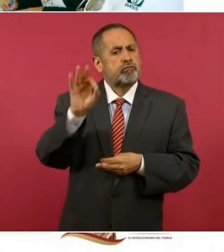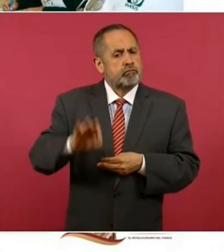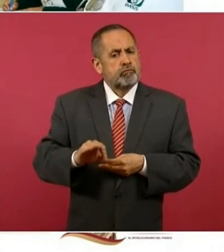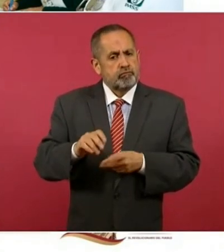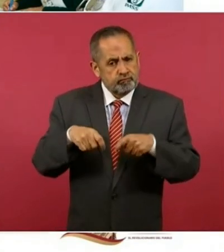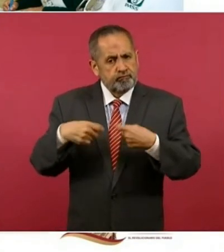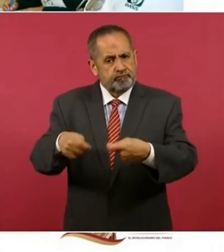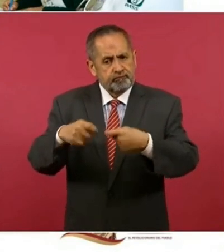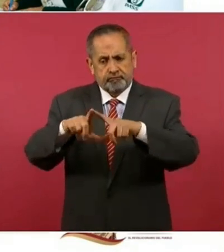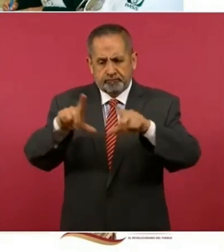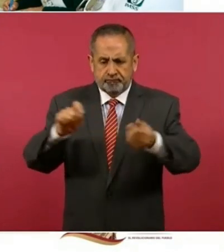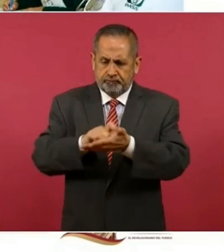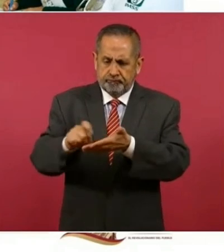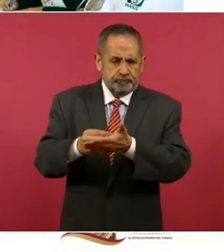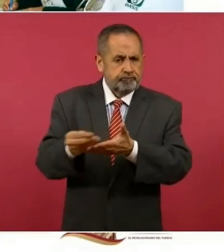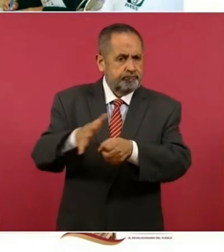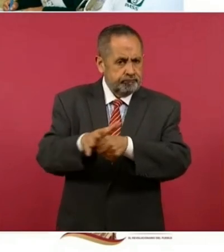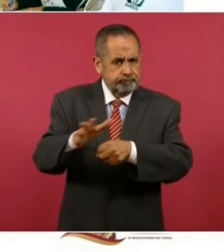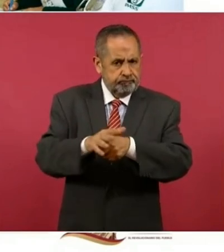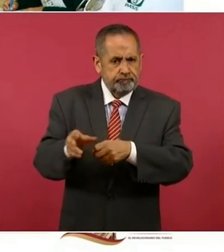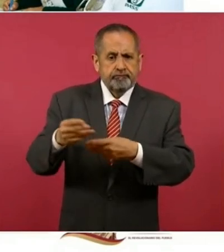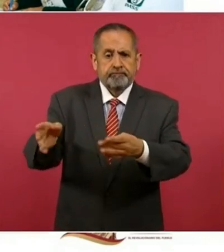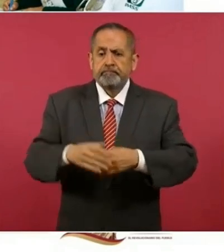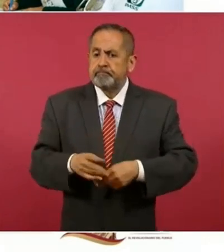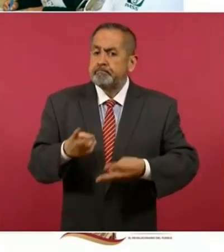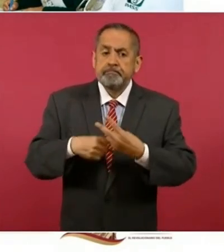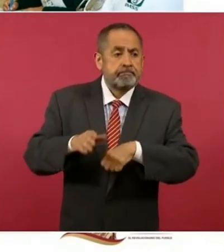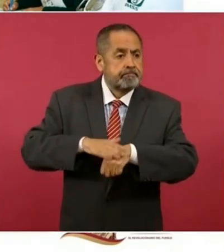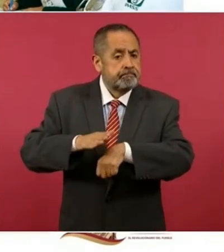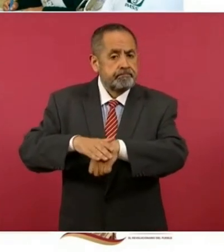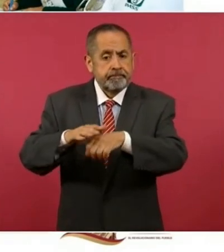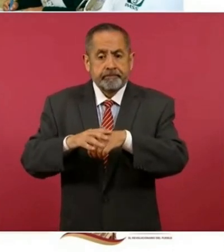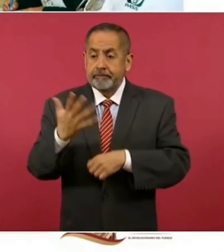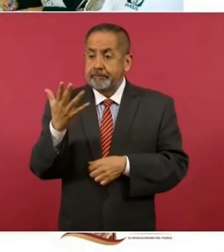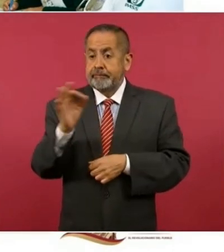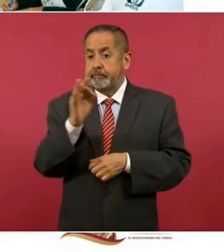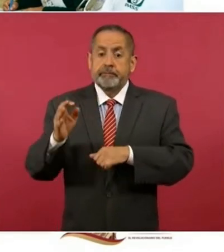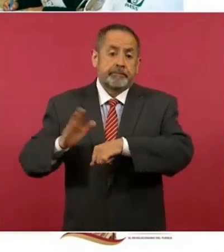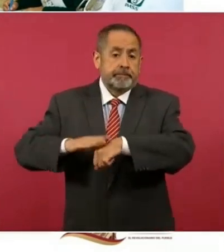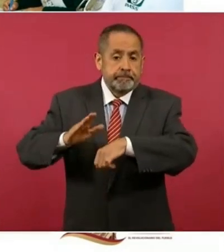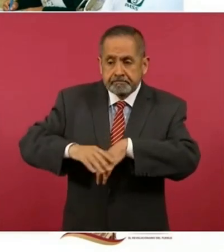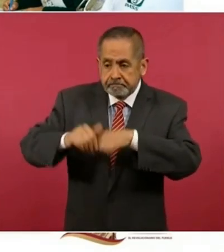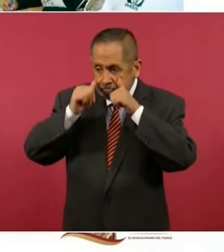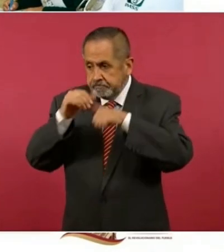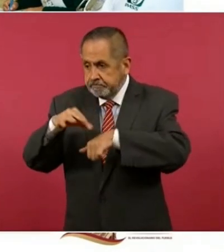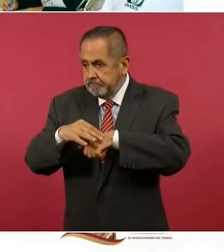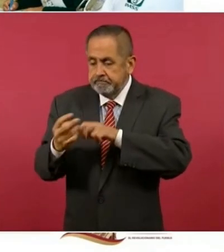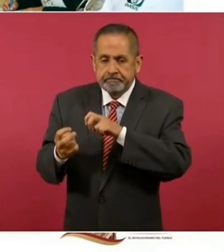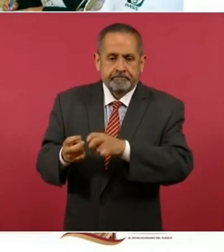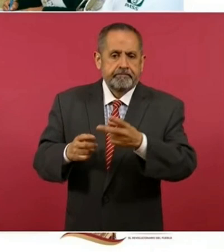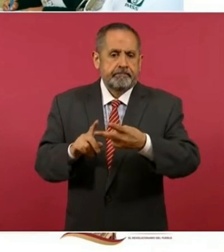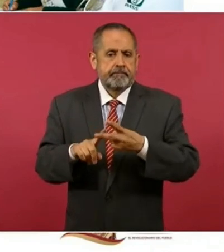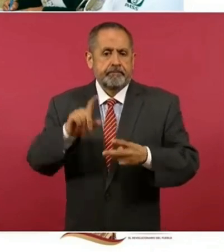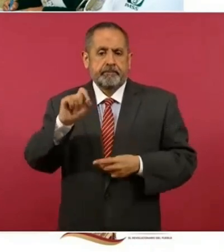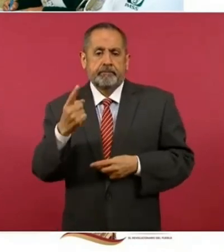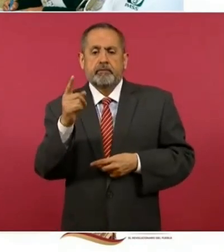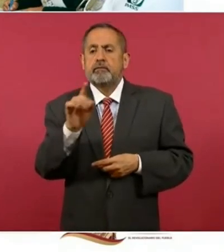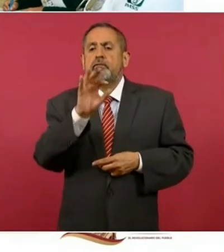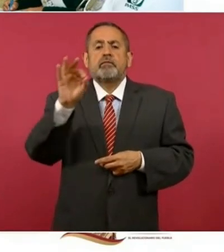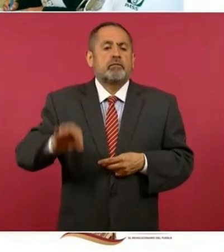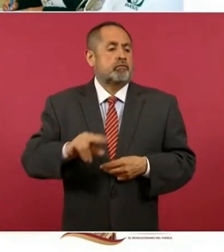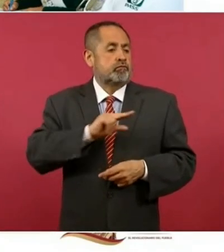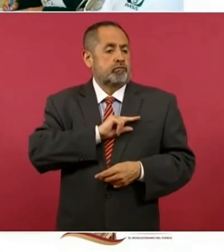de recetas surtidas. La productividad se incrementó en 5% en consultas de medicina familiar, 21% en